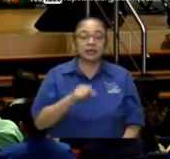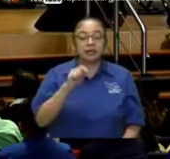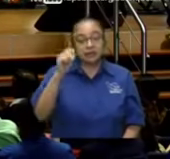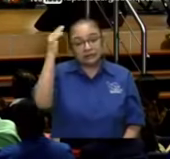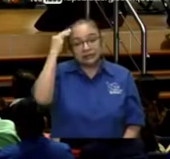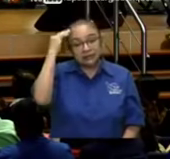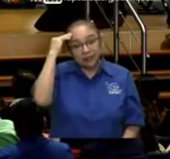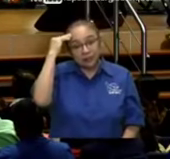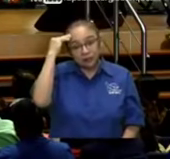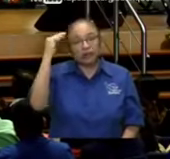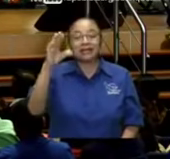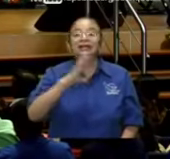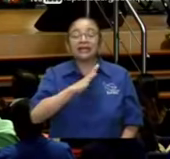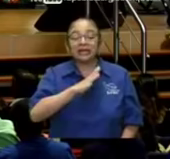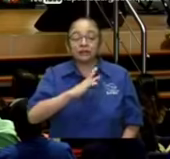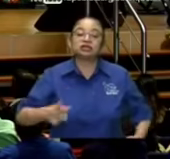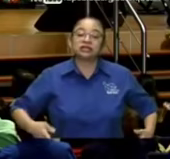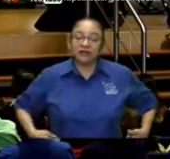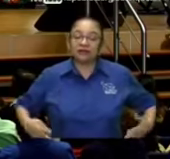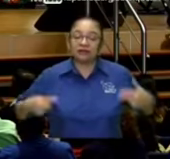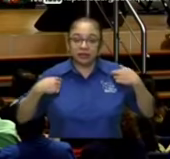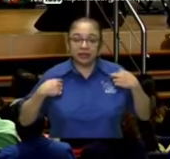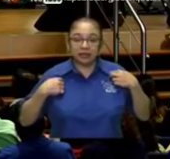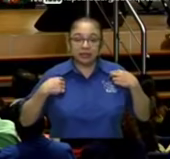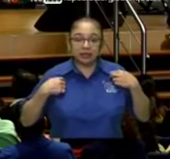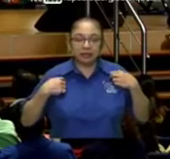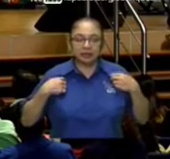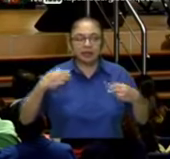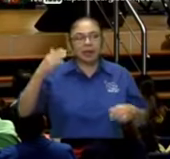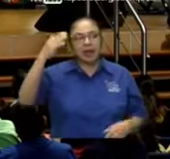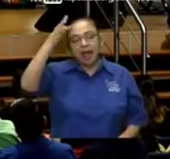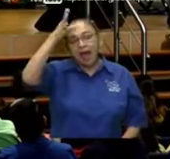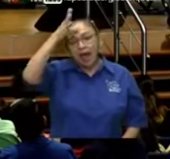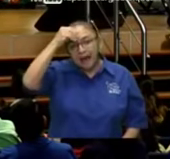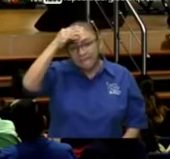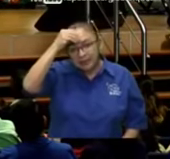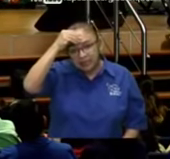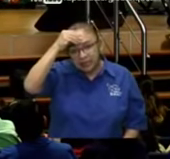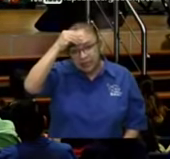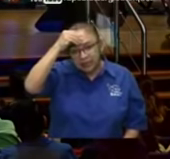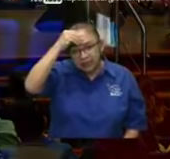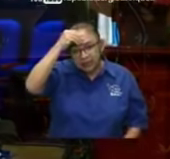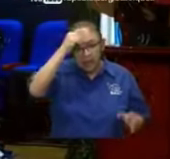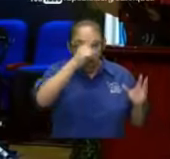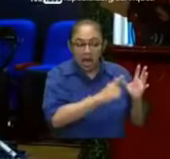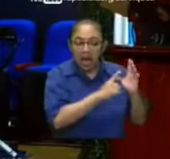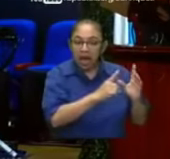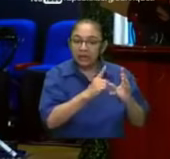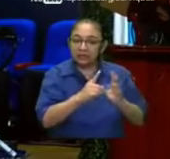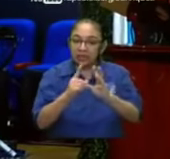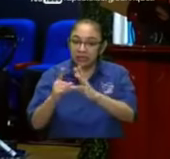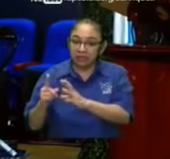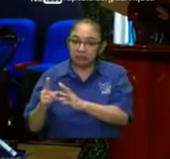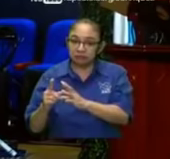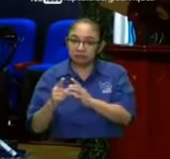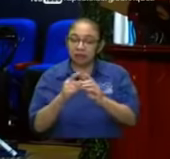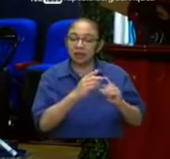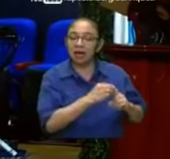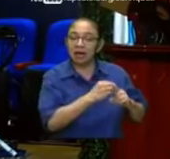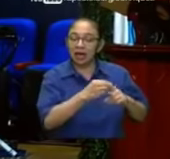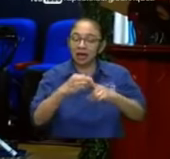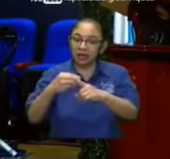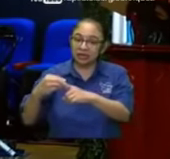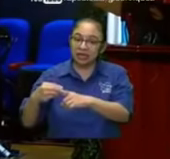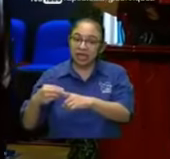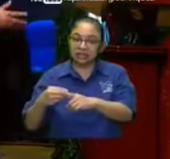que saber vivir, seguir instrucciones, por ejemplo. Pero la esperanza es que el renuevo de autoridad. O